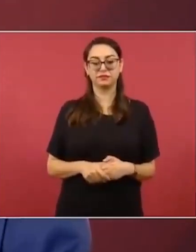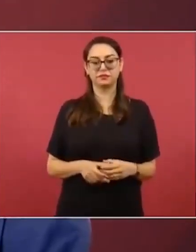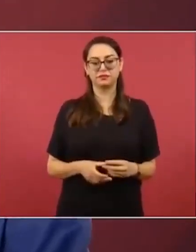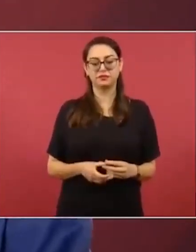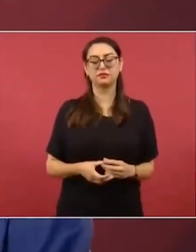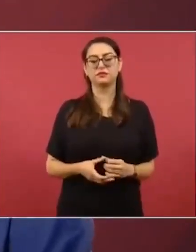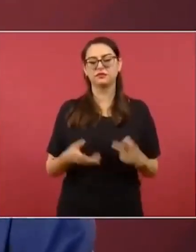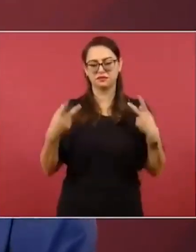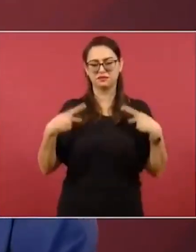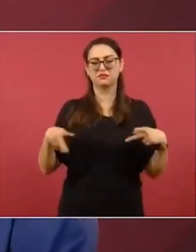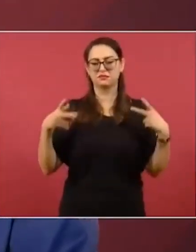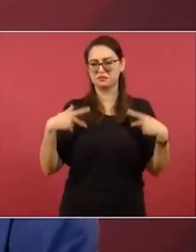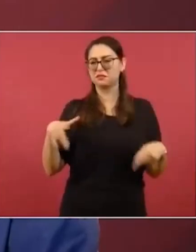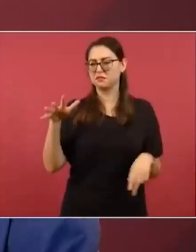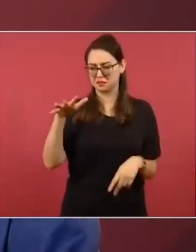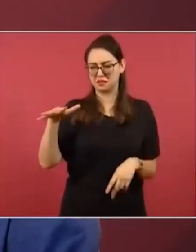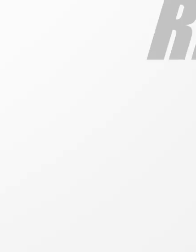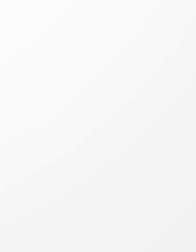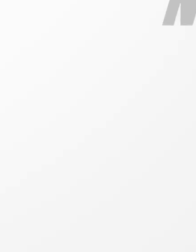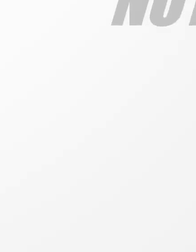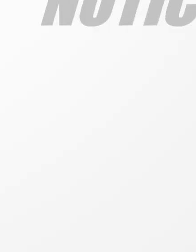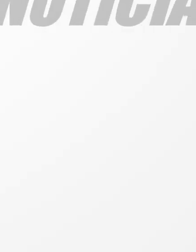se ha apoyado a los deportistas.